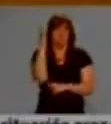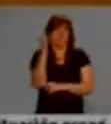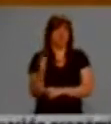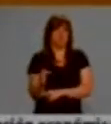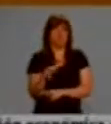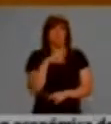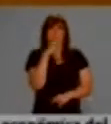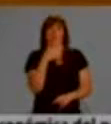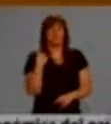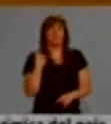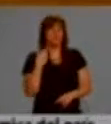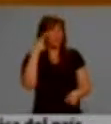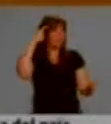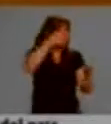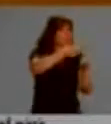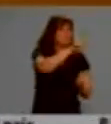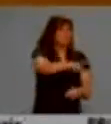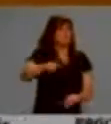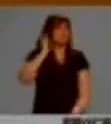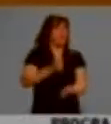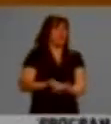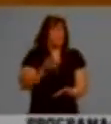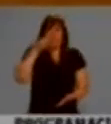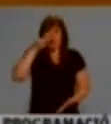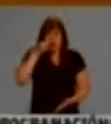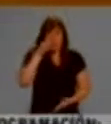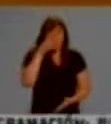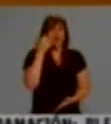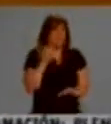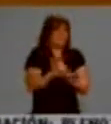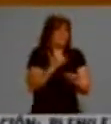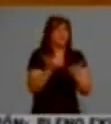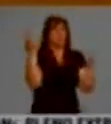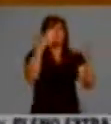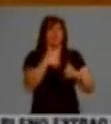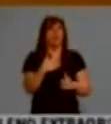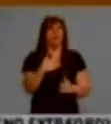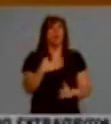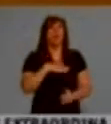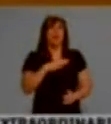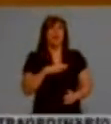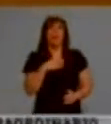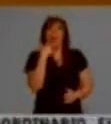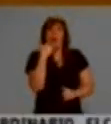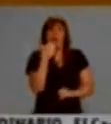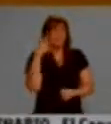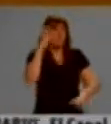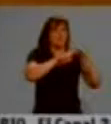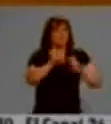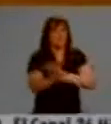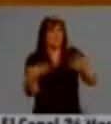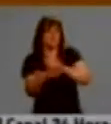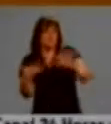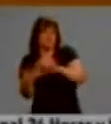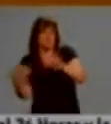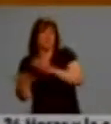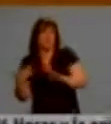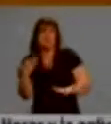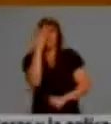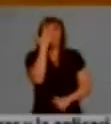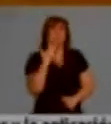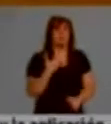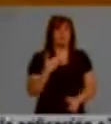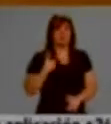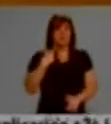que se erigen en jueces para condenar sin pruebas, los que se dejan arrastrar por una prisa incontenible y prefieren